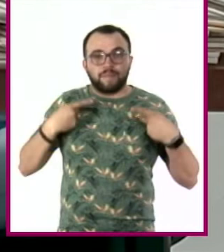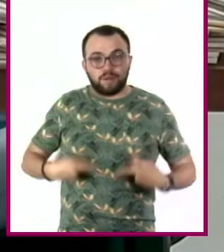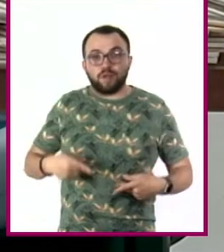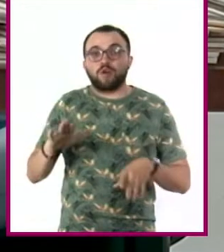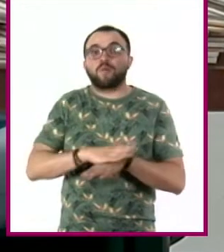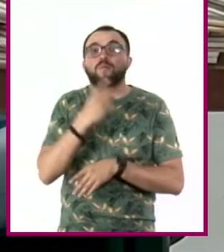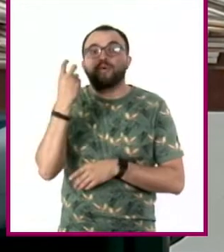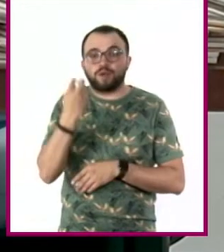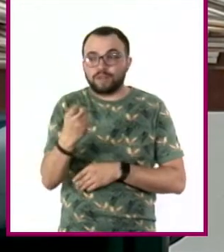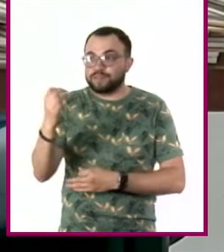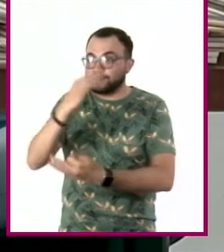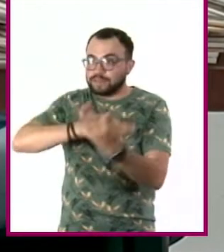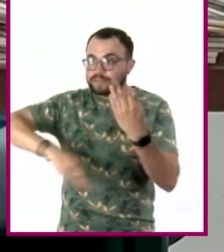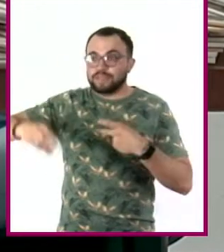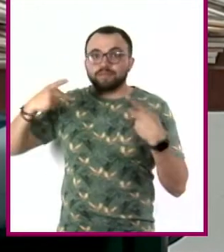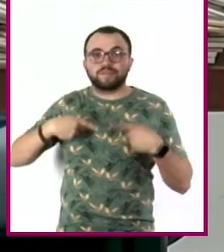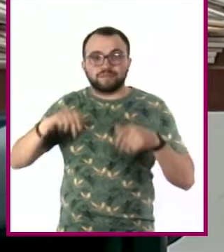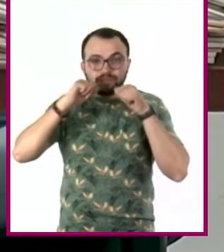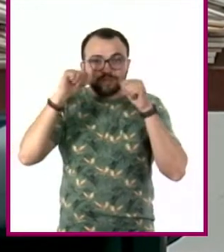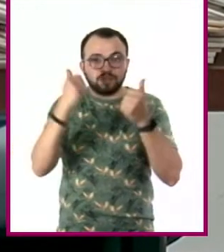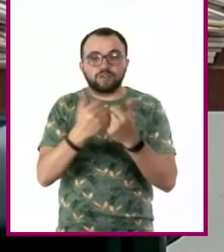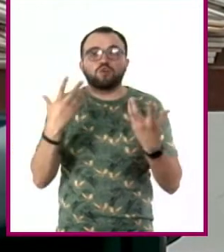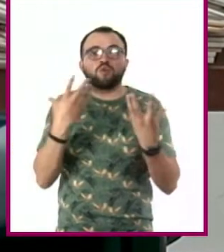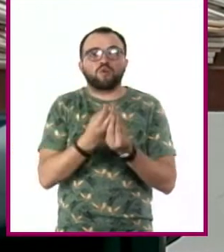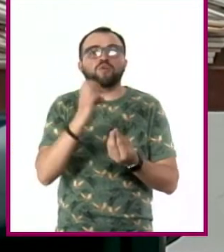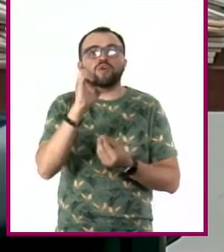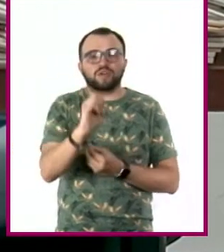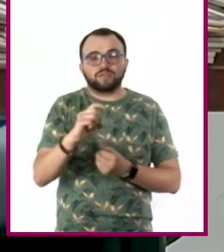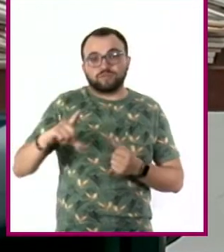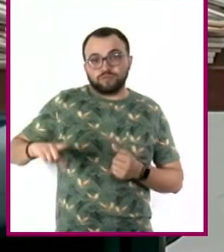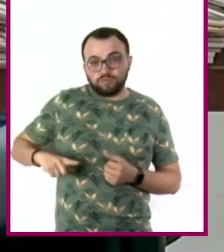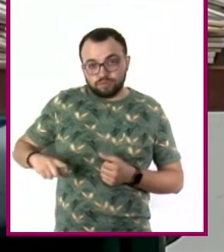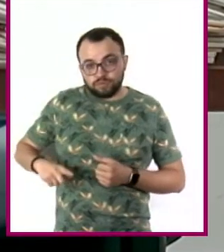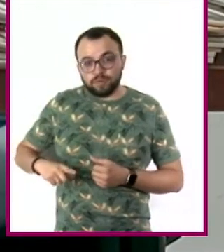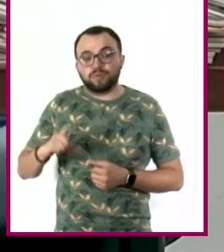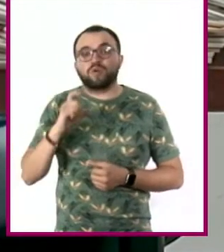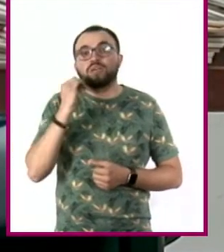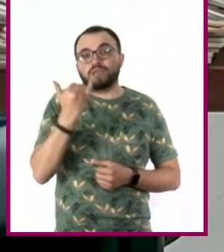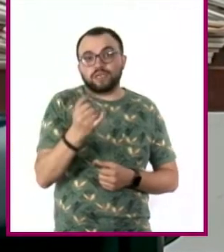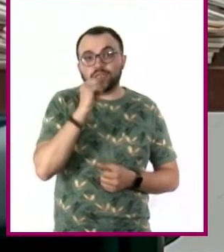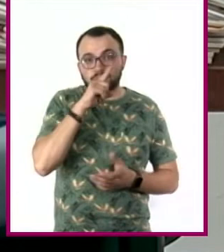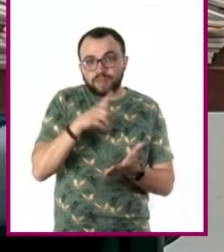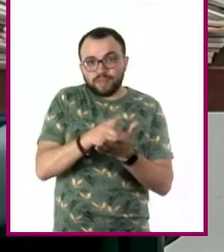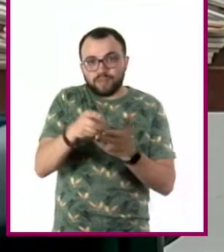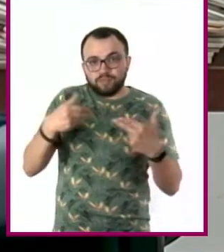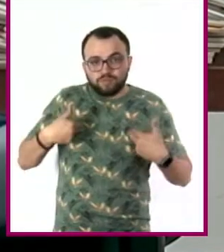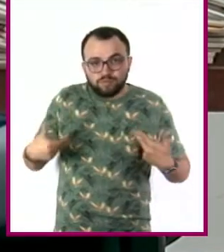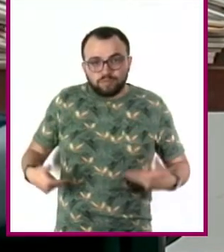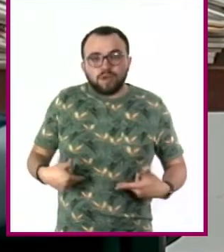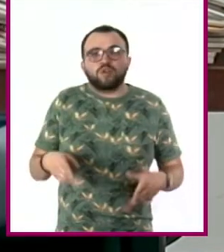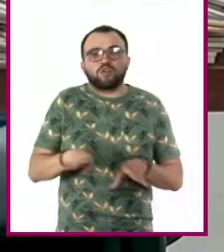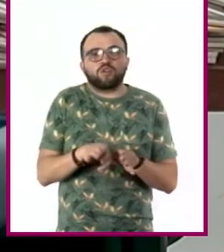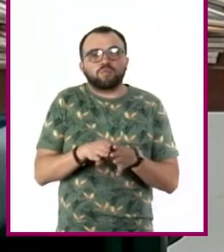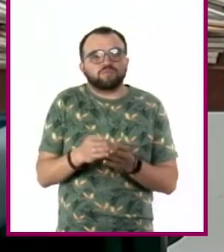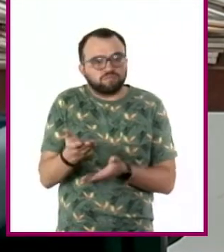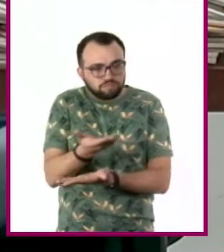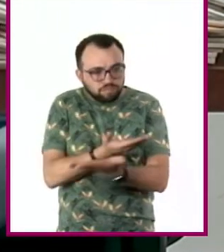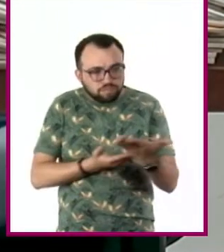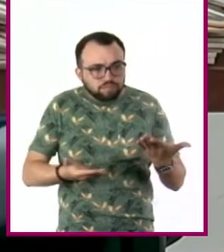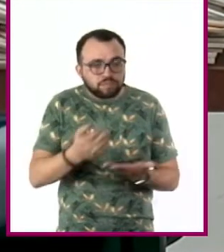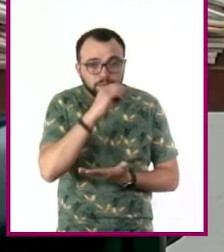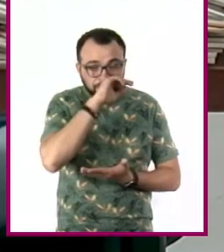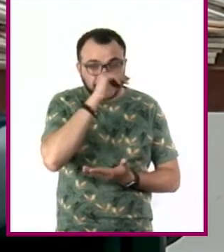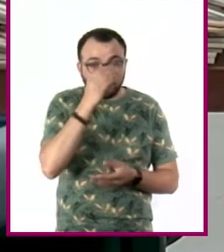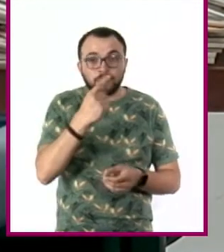de la sociedad civil, junto con el gobierno y organismos internacionales de derechos humanos, se coordinan para lograr incidir a nivel regional